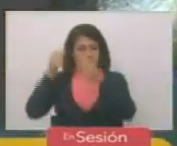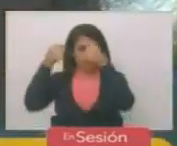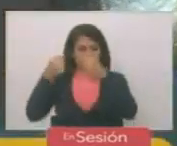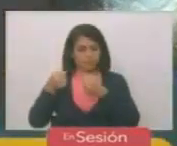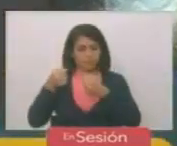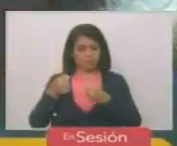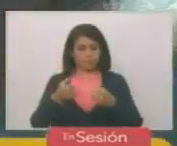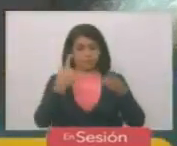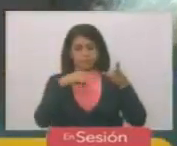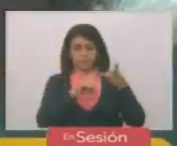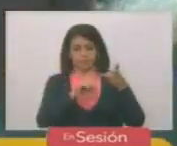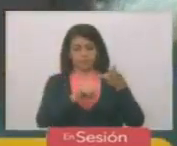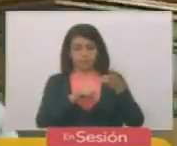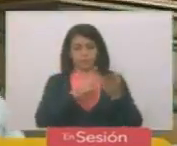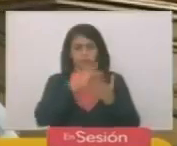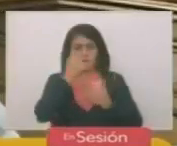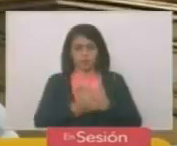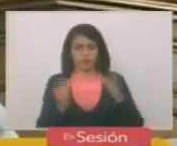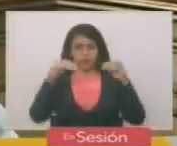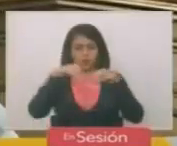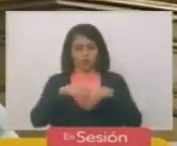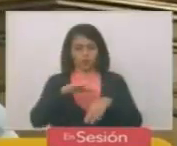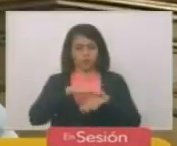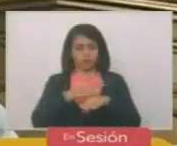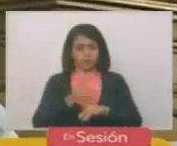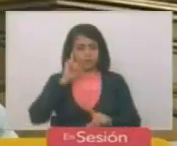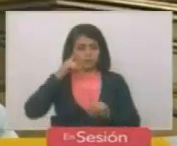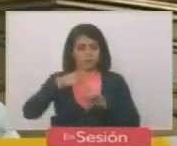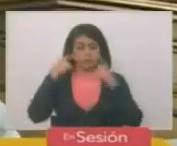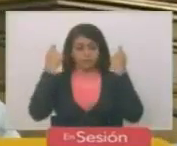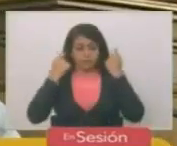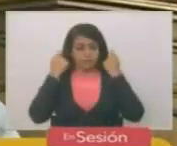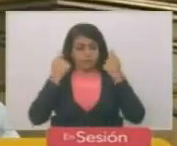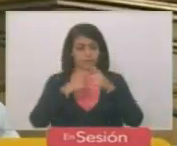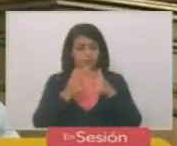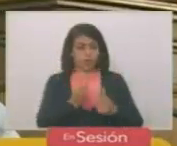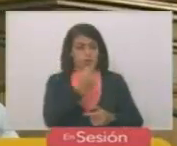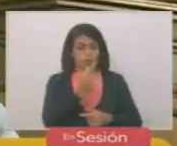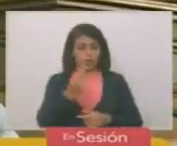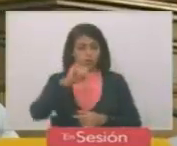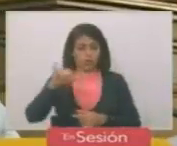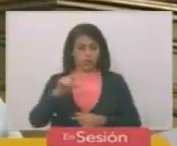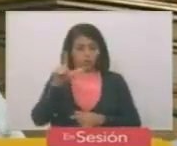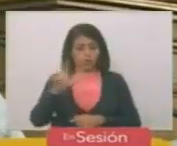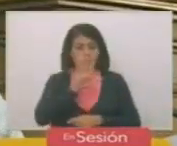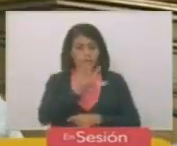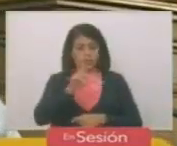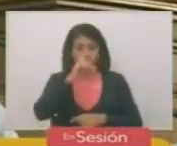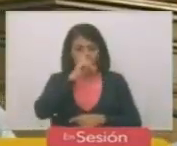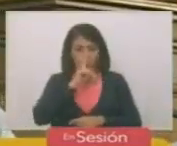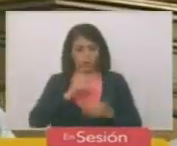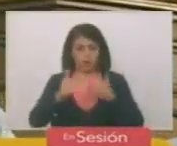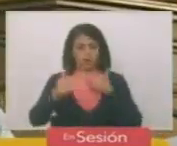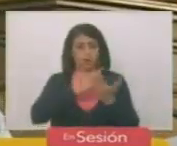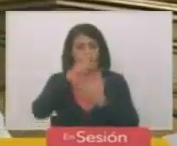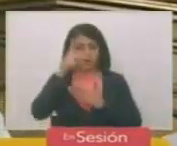Punto número 3. Proyecto de acuerdo con motivo de haberse celebrado el 11 de julio el quinto aniversario del